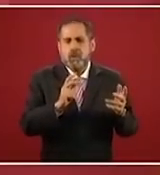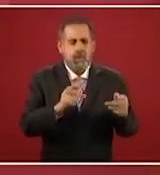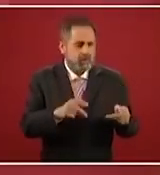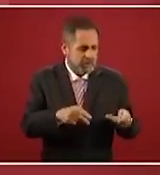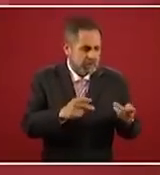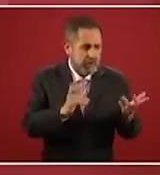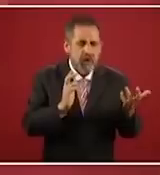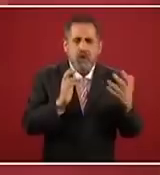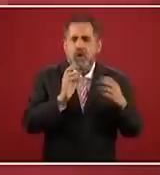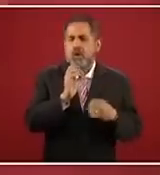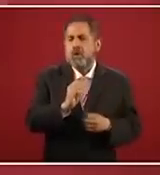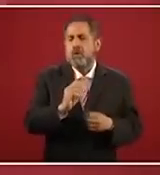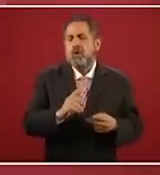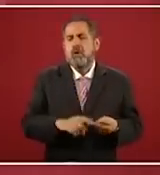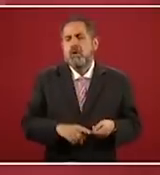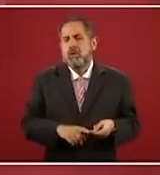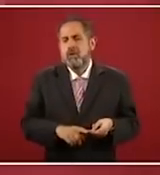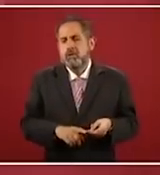sea